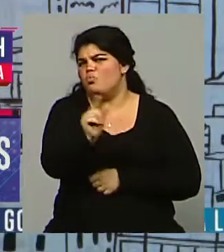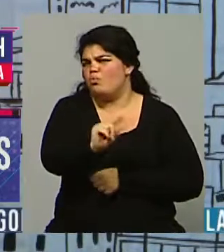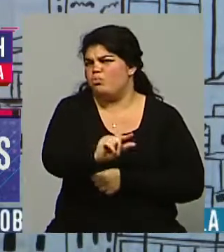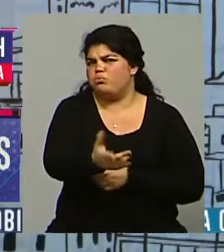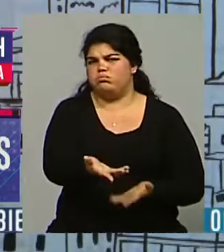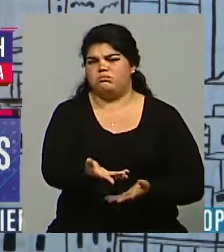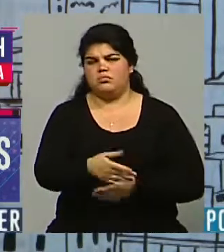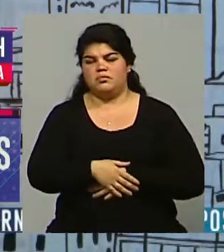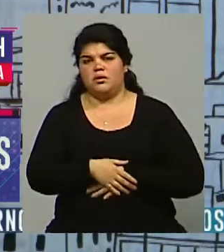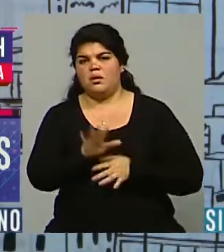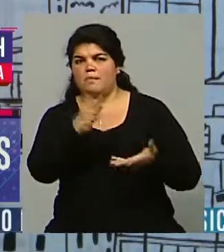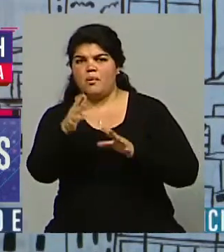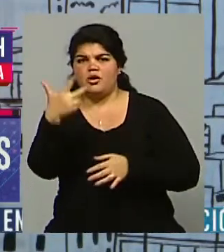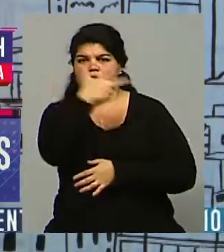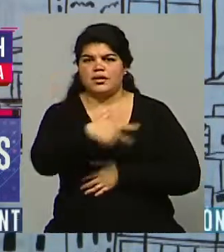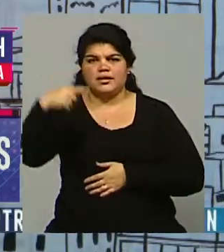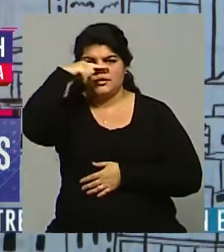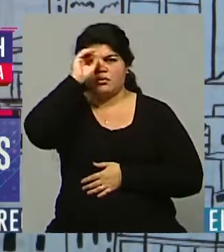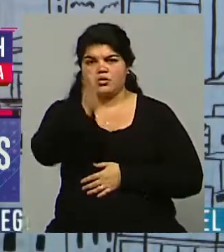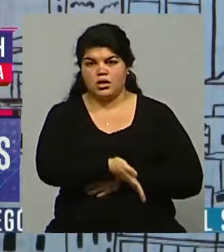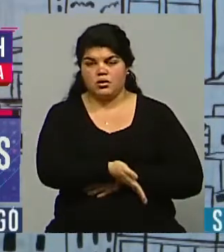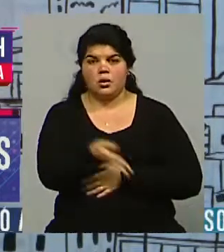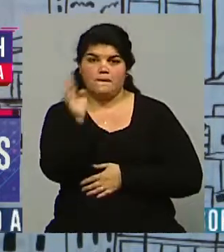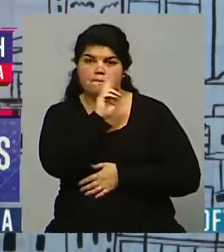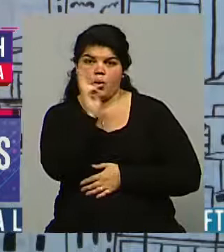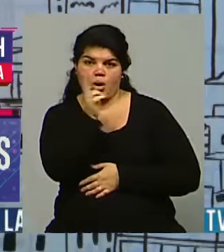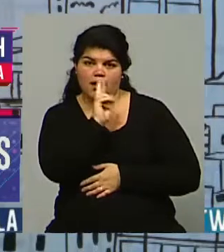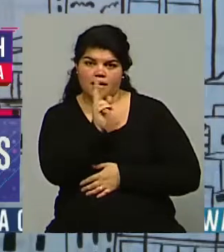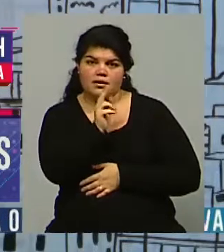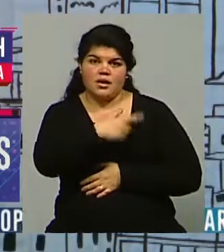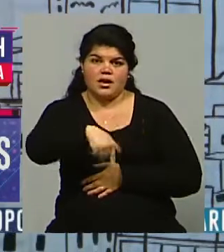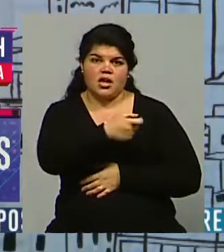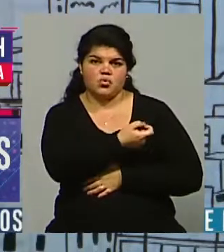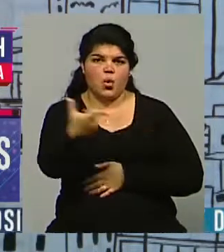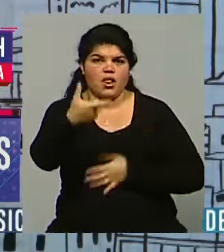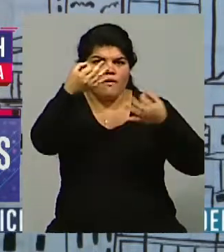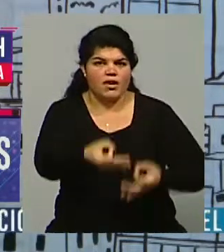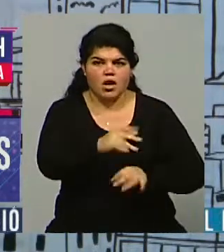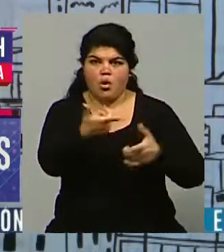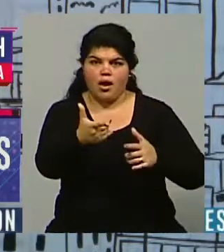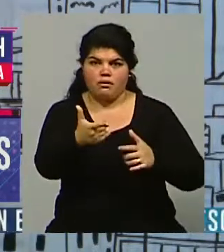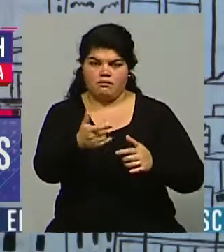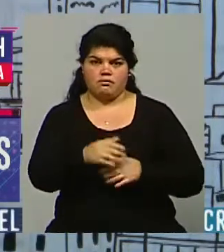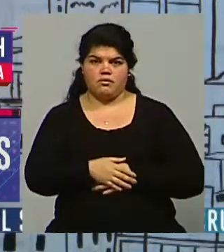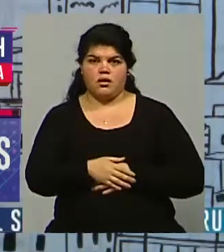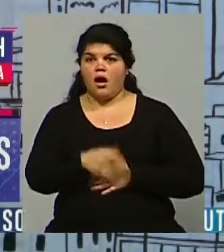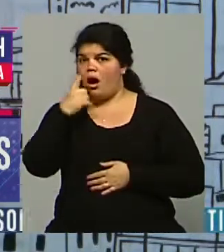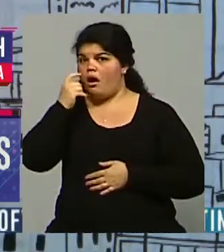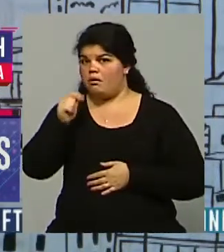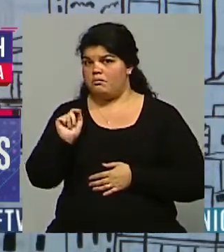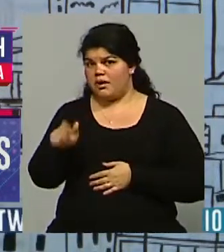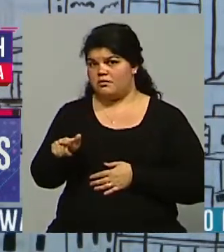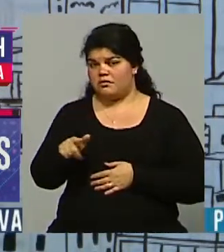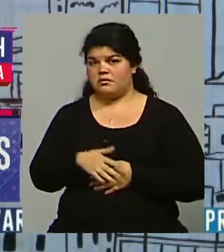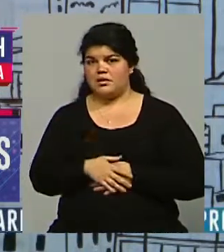aproximadamente el 37% de las mujeres empleadas están precarizadas, mientras que en los varones esta cifra es aproximadamente